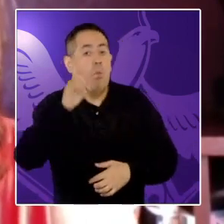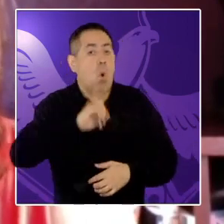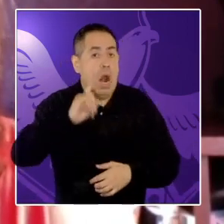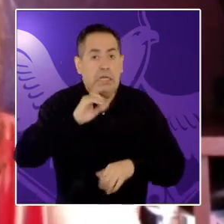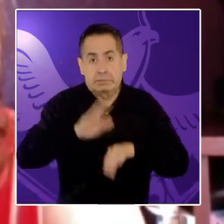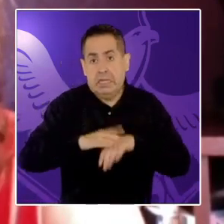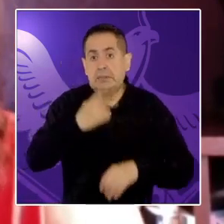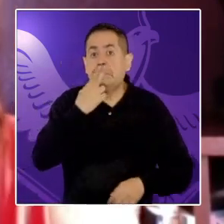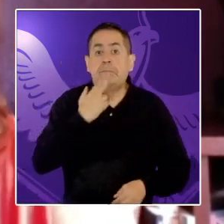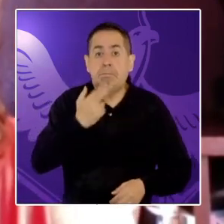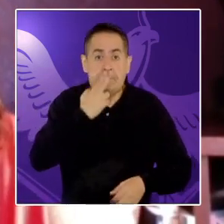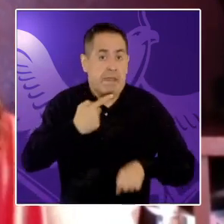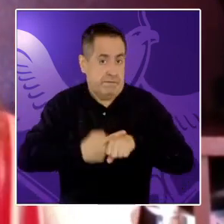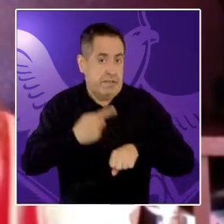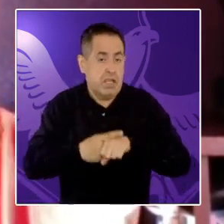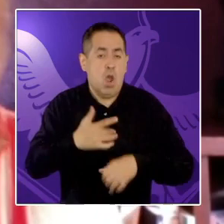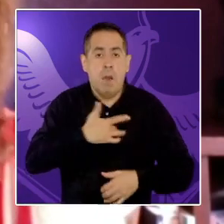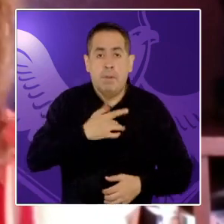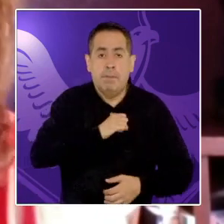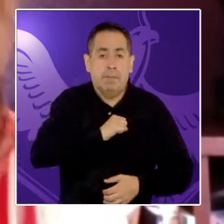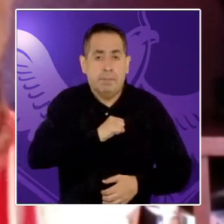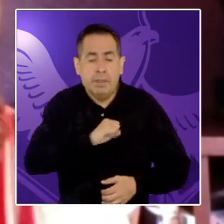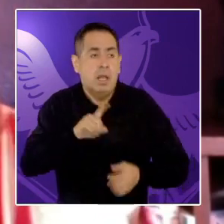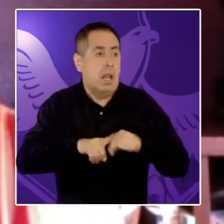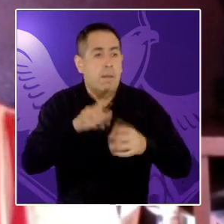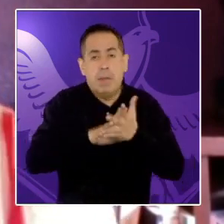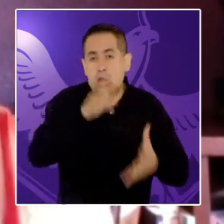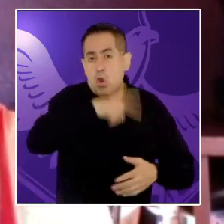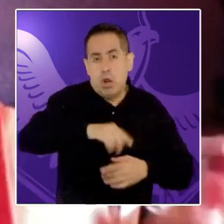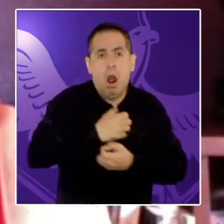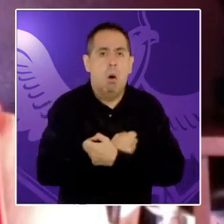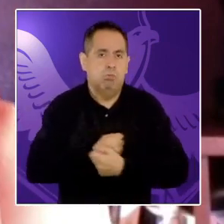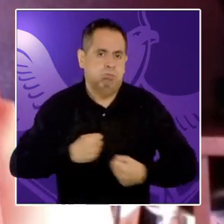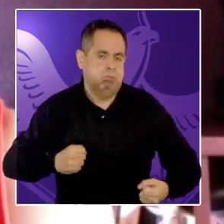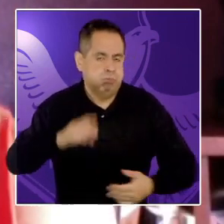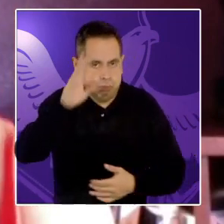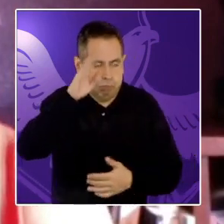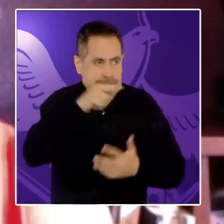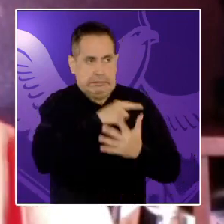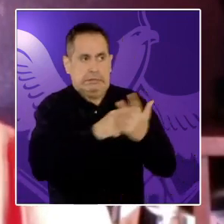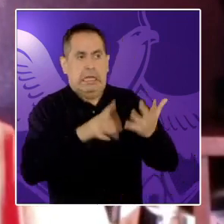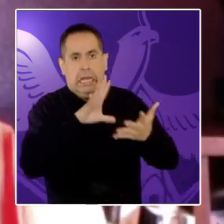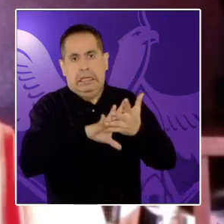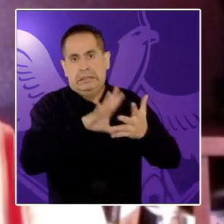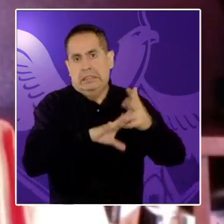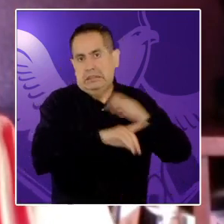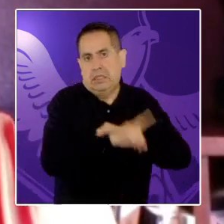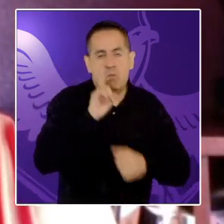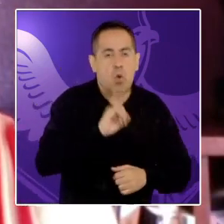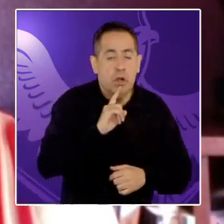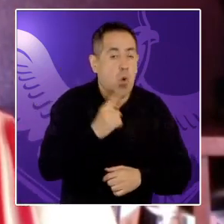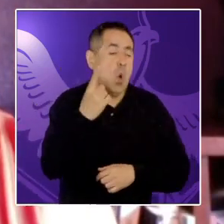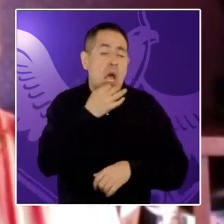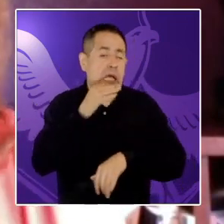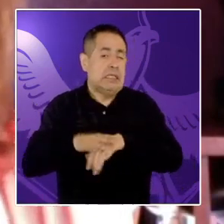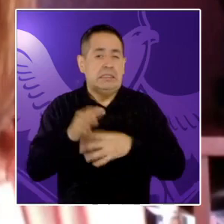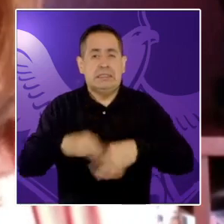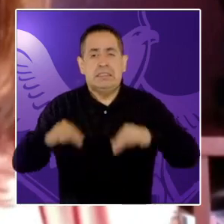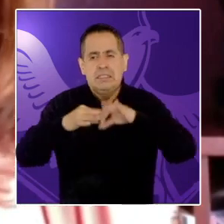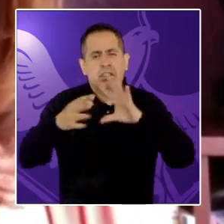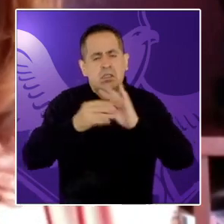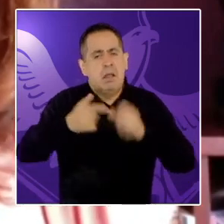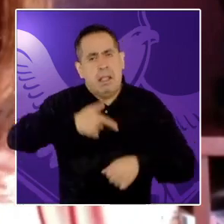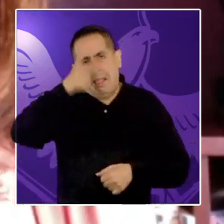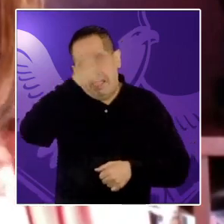salud es grande porque muchas de las mujeres son diabéticas, son hipertensas y casi todas tienen sobrepeso. Y hay una cosa importante que